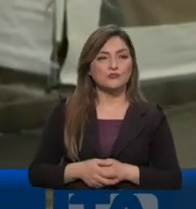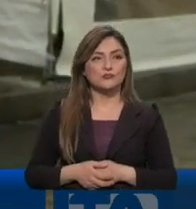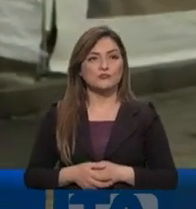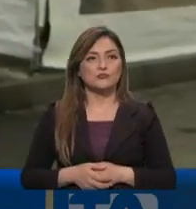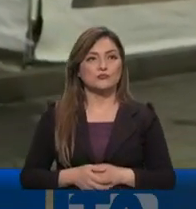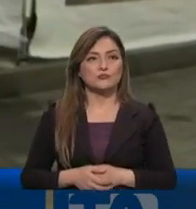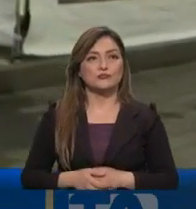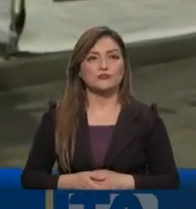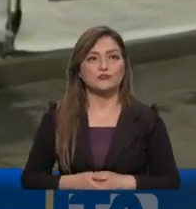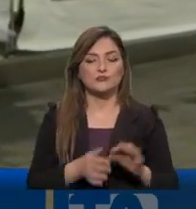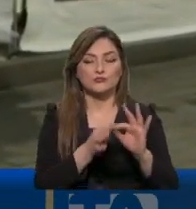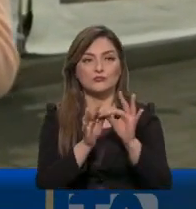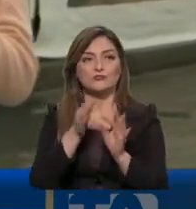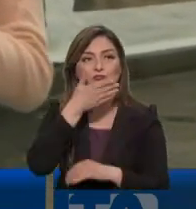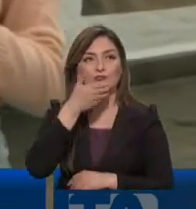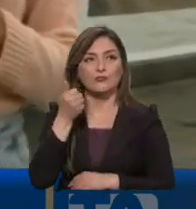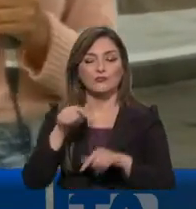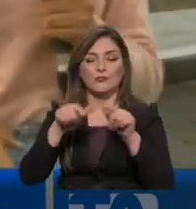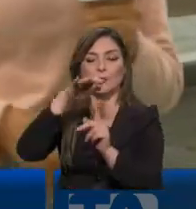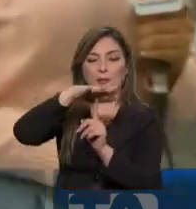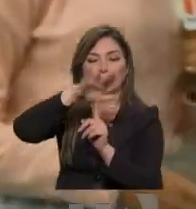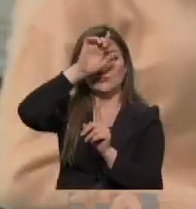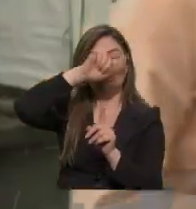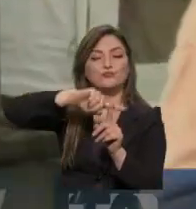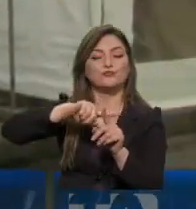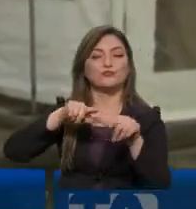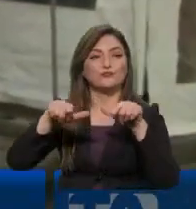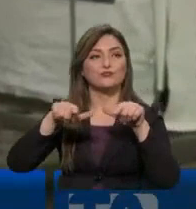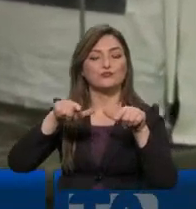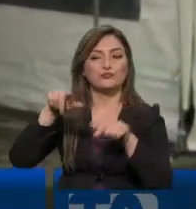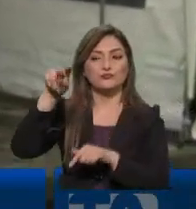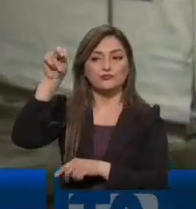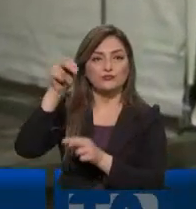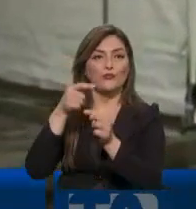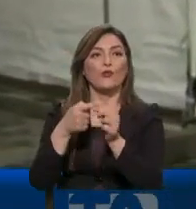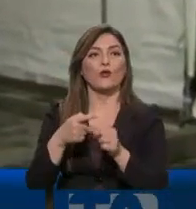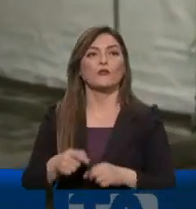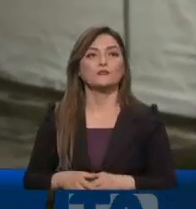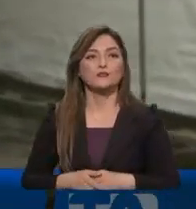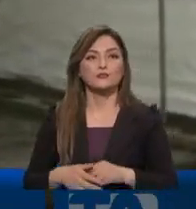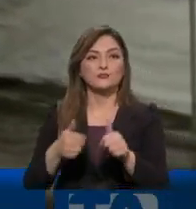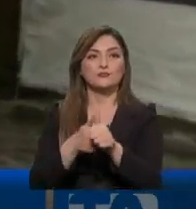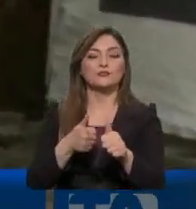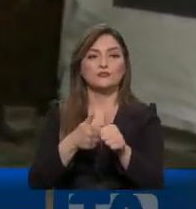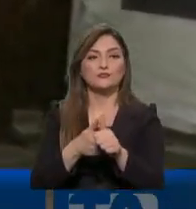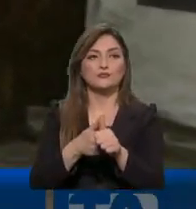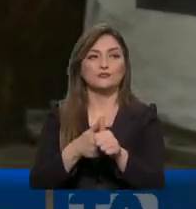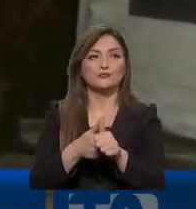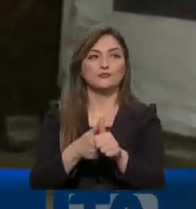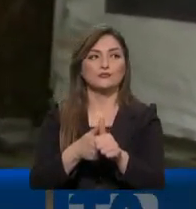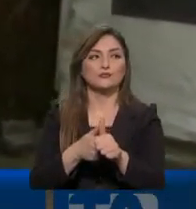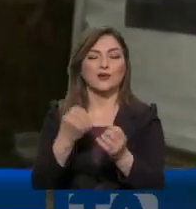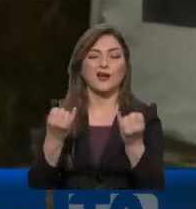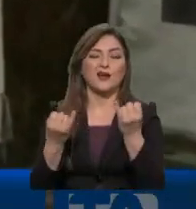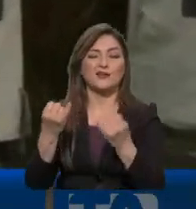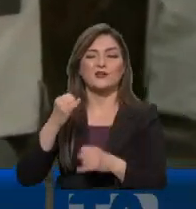realizaron las mejoras justamente aquí en el Parque La Carolina, ubicado en el norte de la capital, muy cerca del Jardín